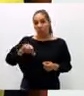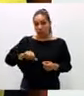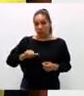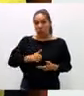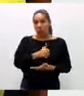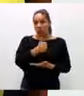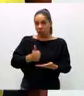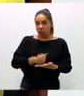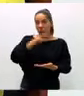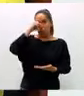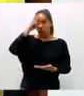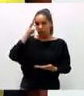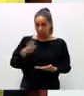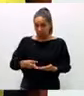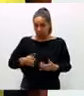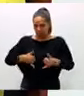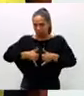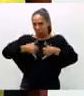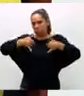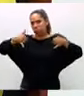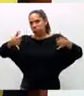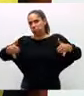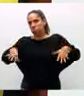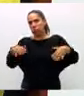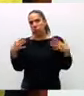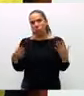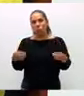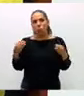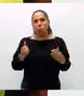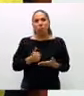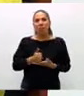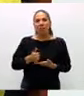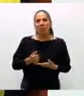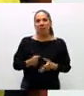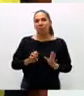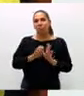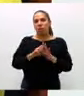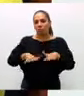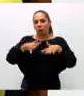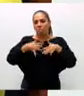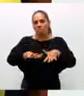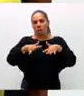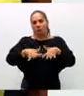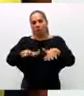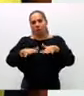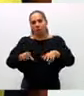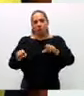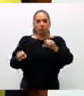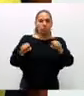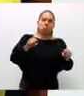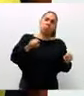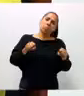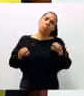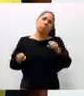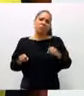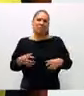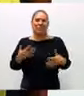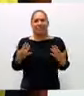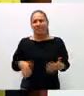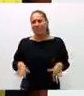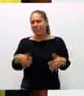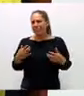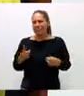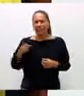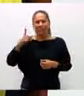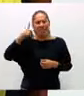donde estamos ahora, andar en el tráfico conduciendo es eso, es enfrentar,